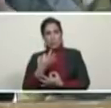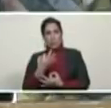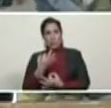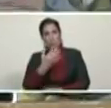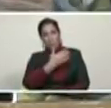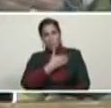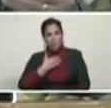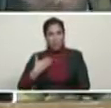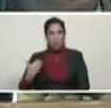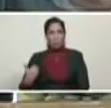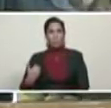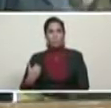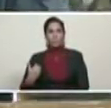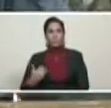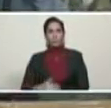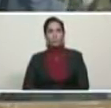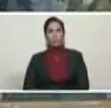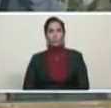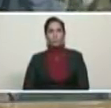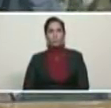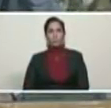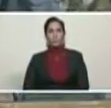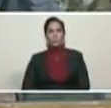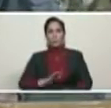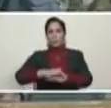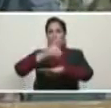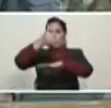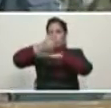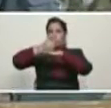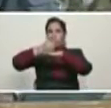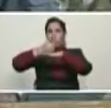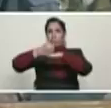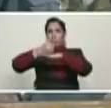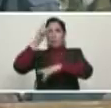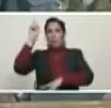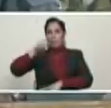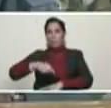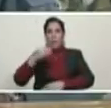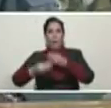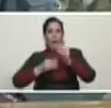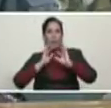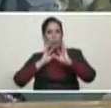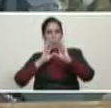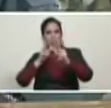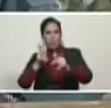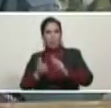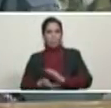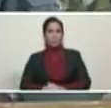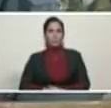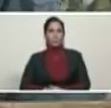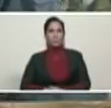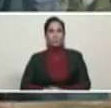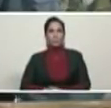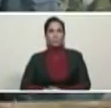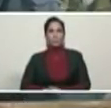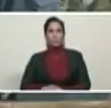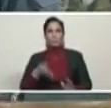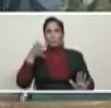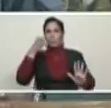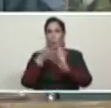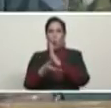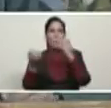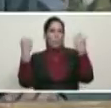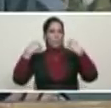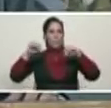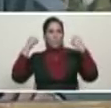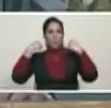que nuestro general en jefe también haga algunos comentarios sobre los